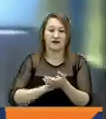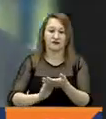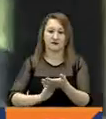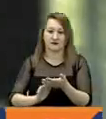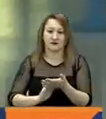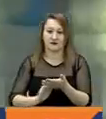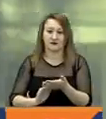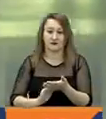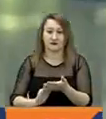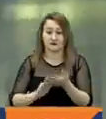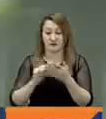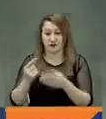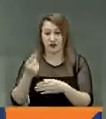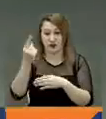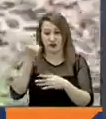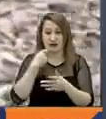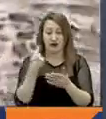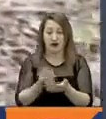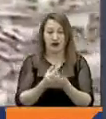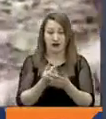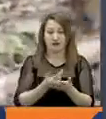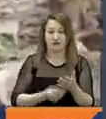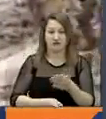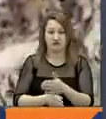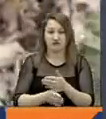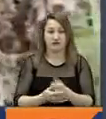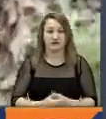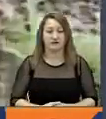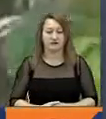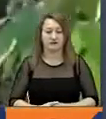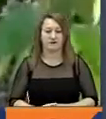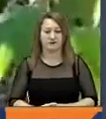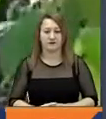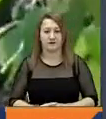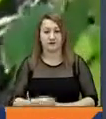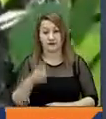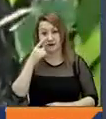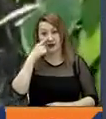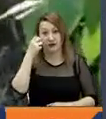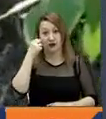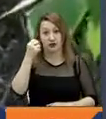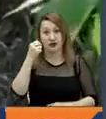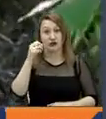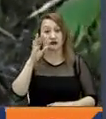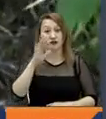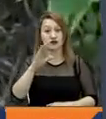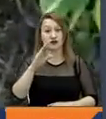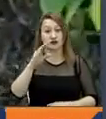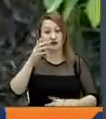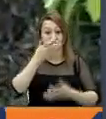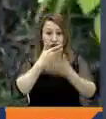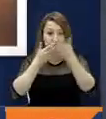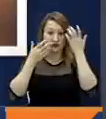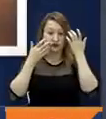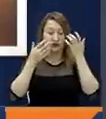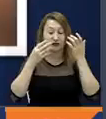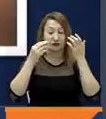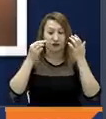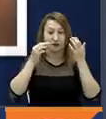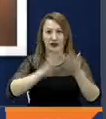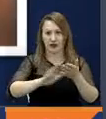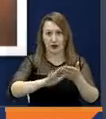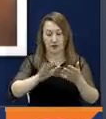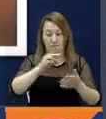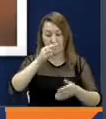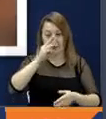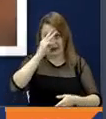de la diplomacia siguen activos. La Fuerza Armada Nacional Bolivariana de Venezuela, en medio de operativos que lleva a